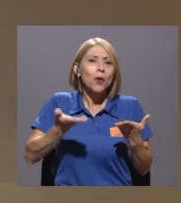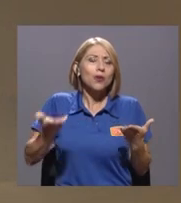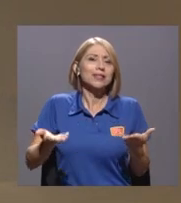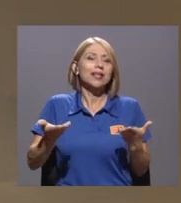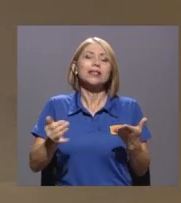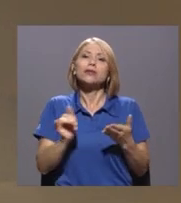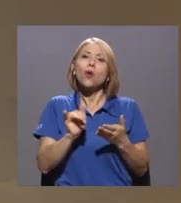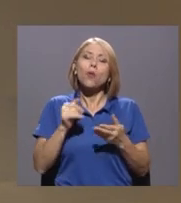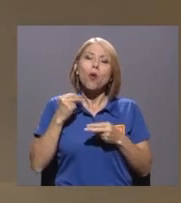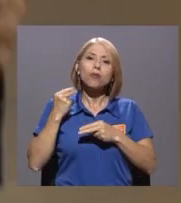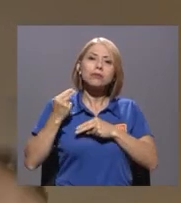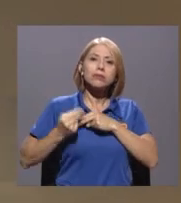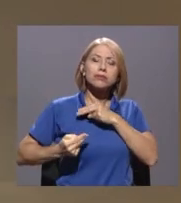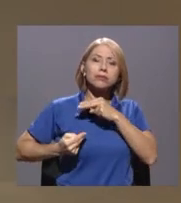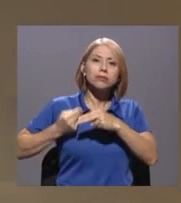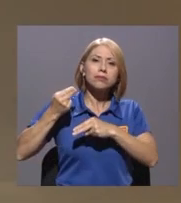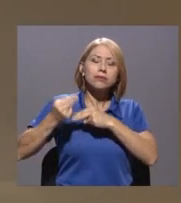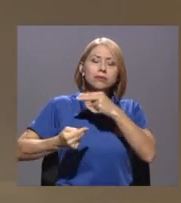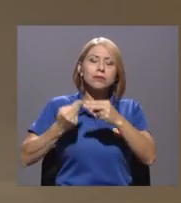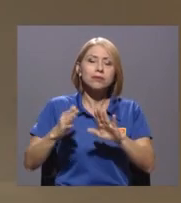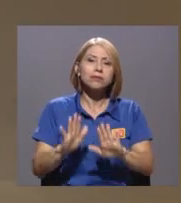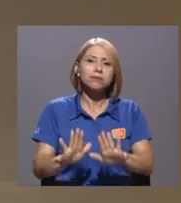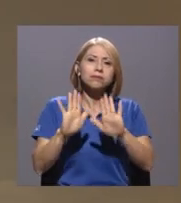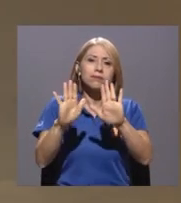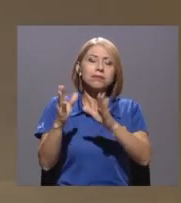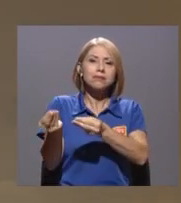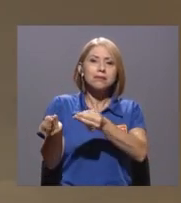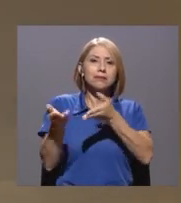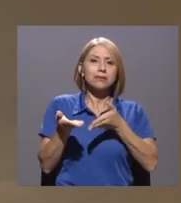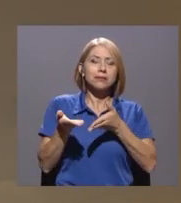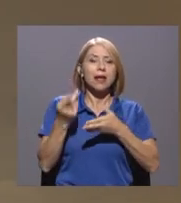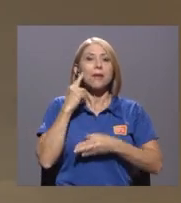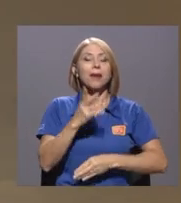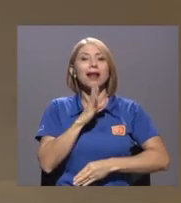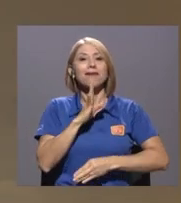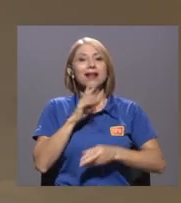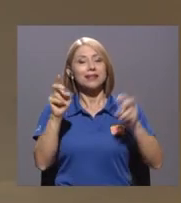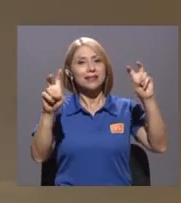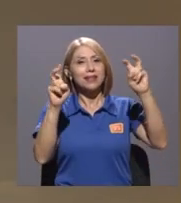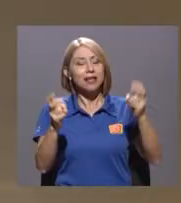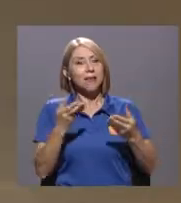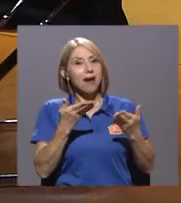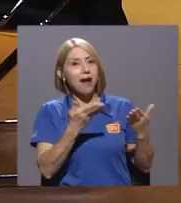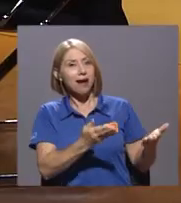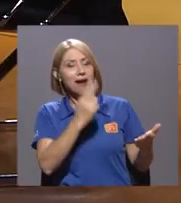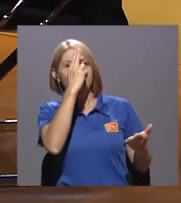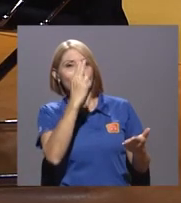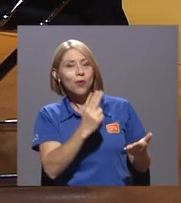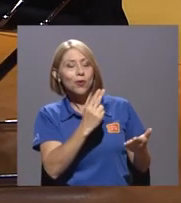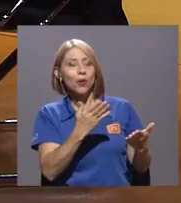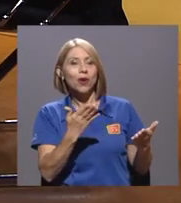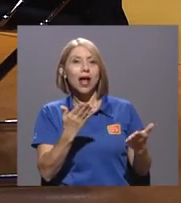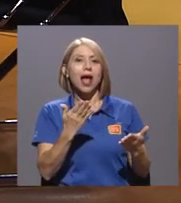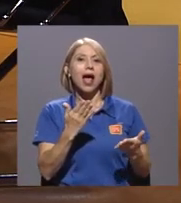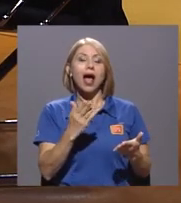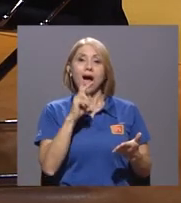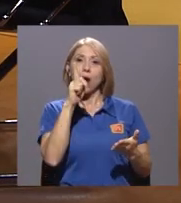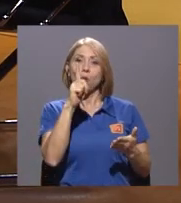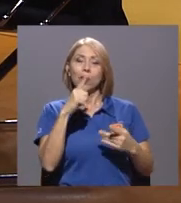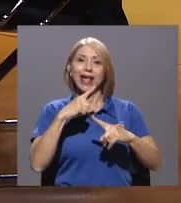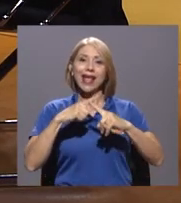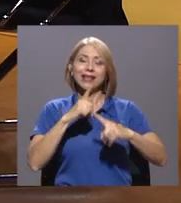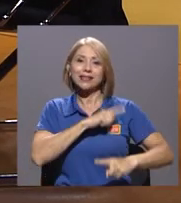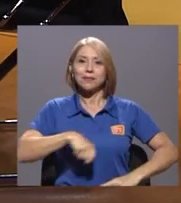herencia estupenda que nos dejó para conversar de ese tema tengo el privilegio de tener con nosotros a un ex presidente